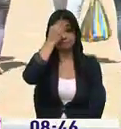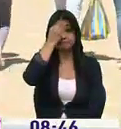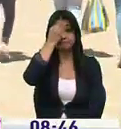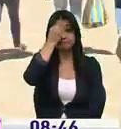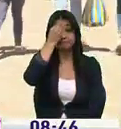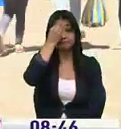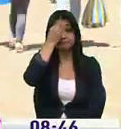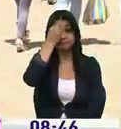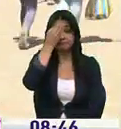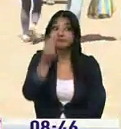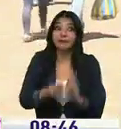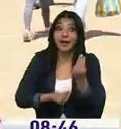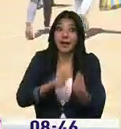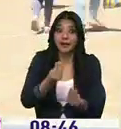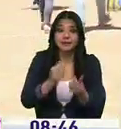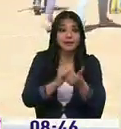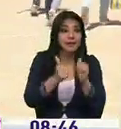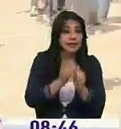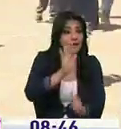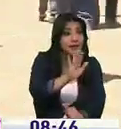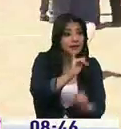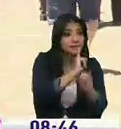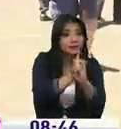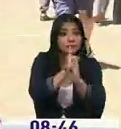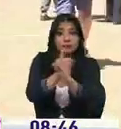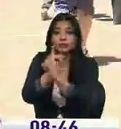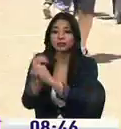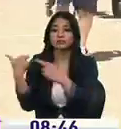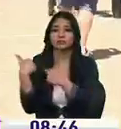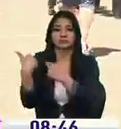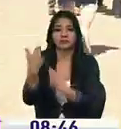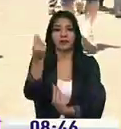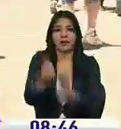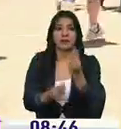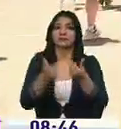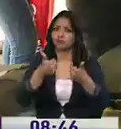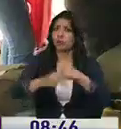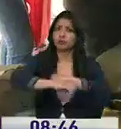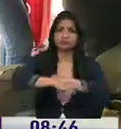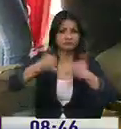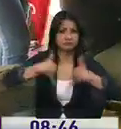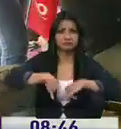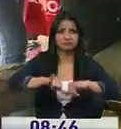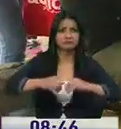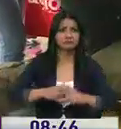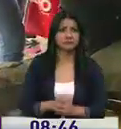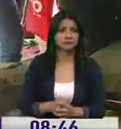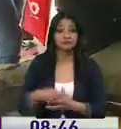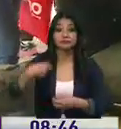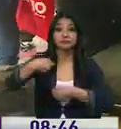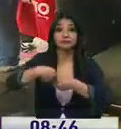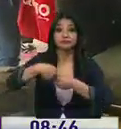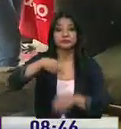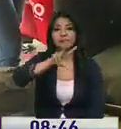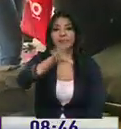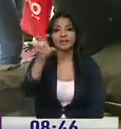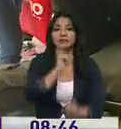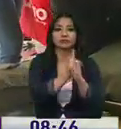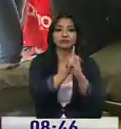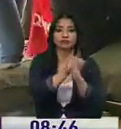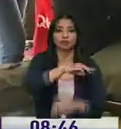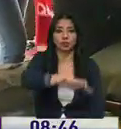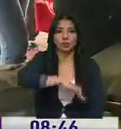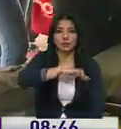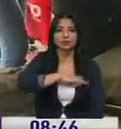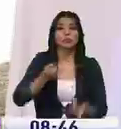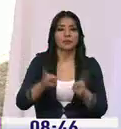a qué se dedica cada institución y es muy bueno que esas campañas sigan. En el evento participaron 30 dependencias municipales y del